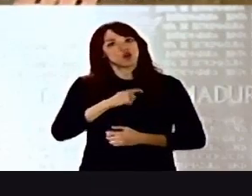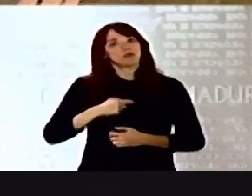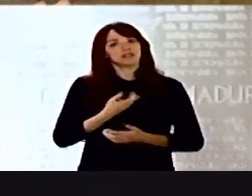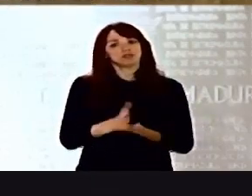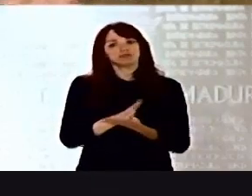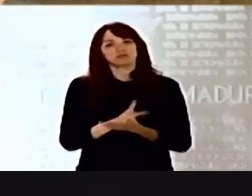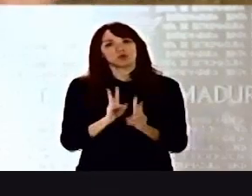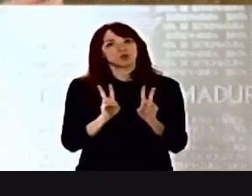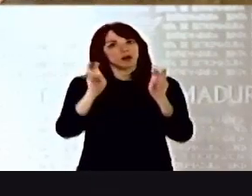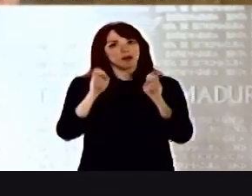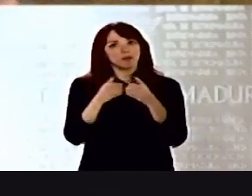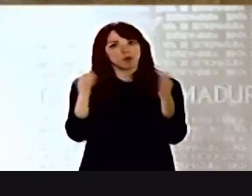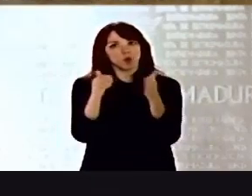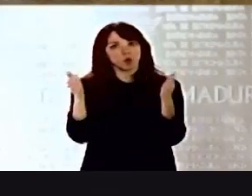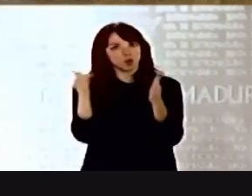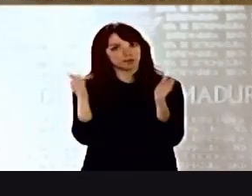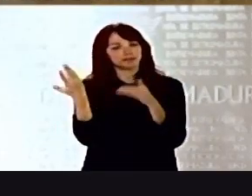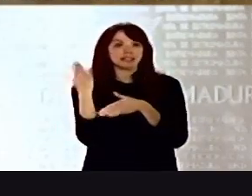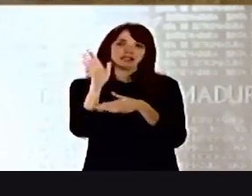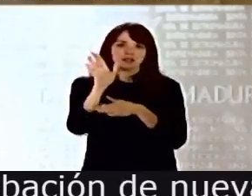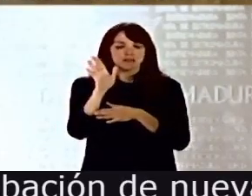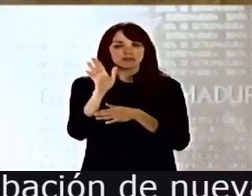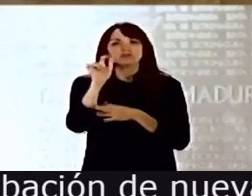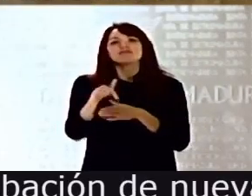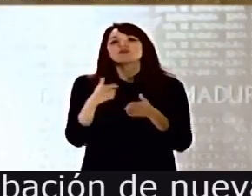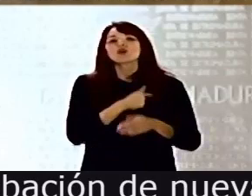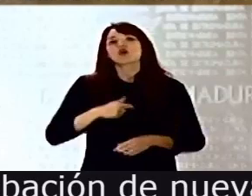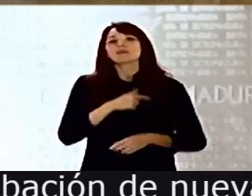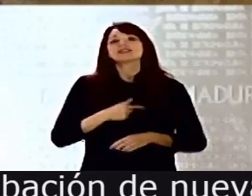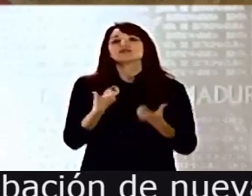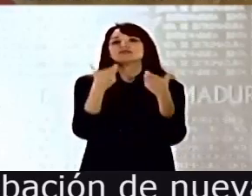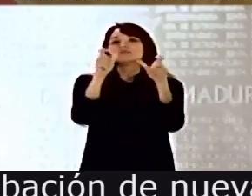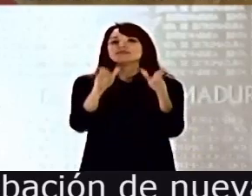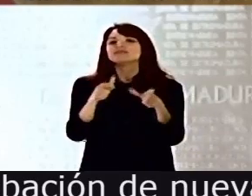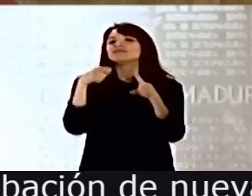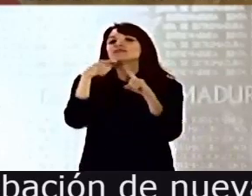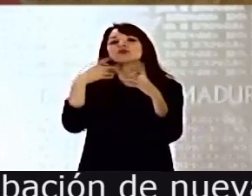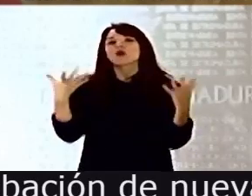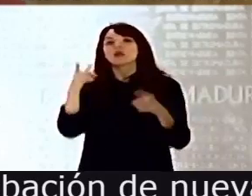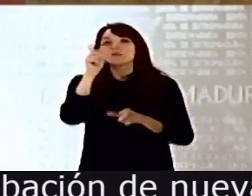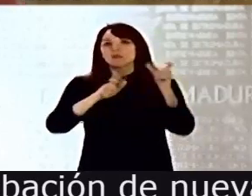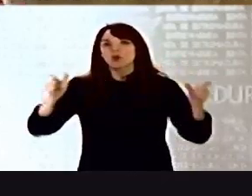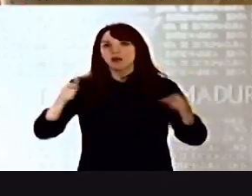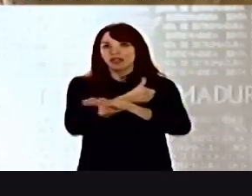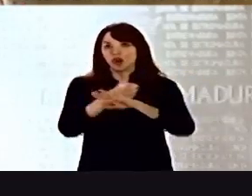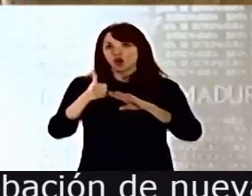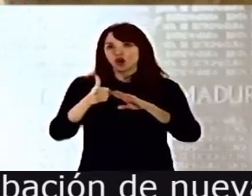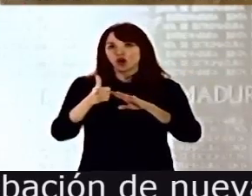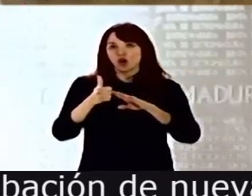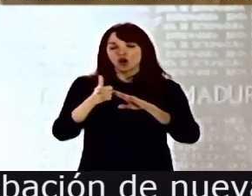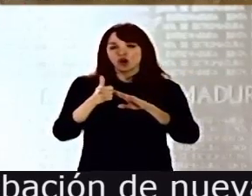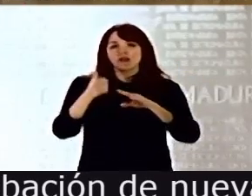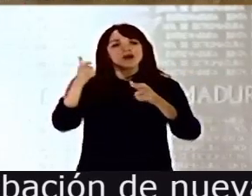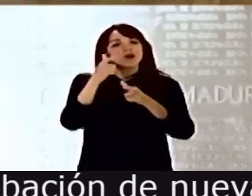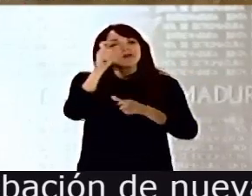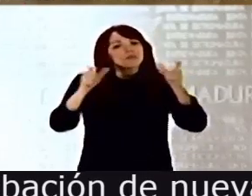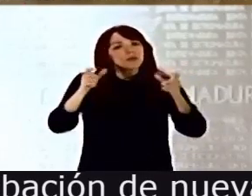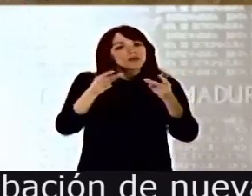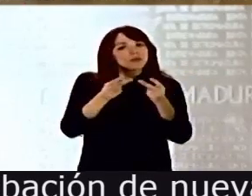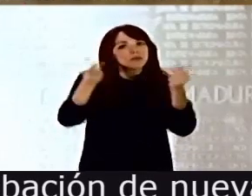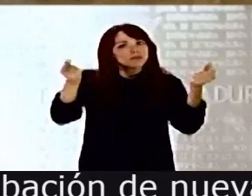interdepartamental, la Comisión Interdepartamental para la población, no la despoblación, sino para la